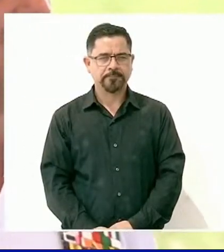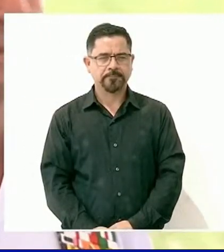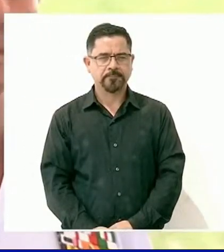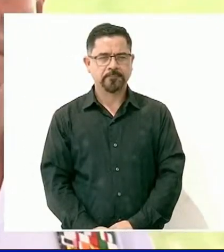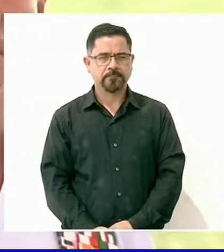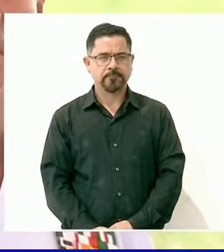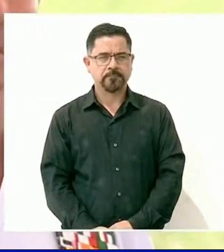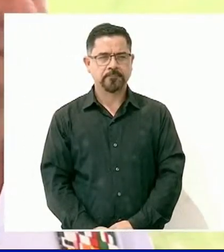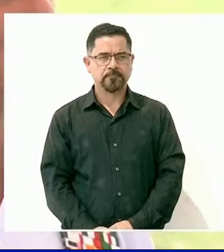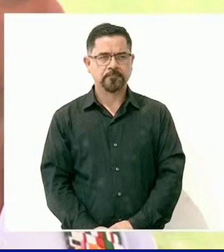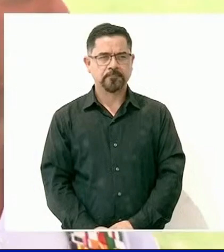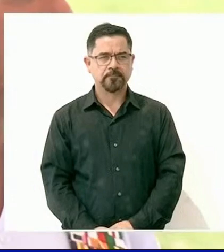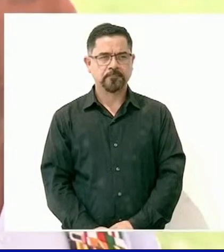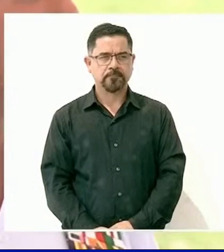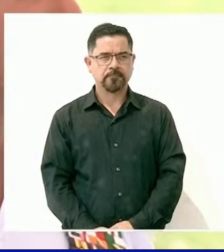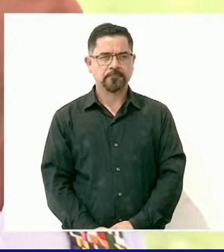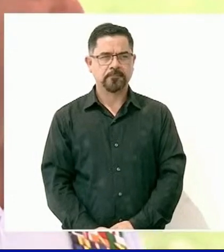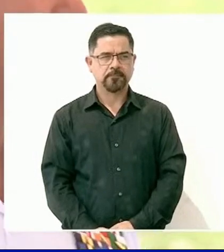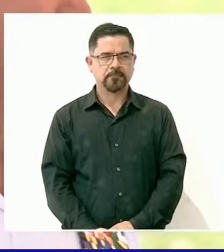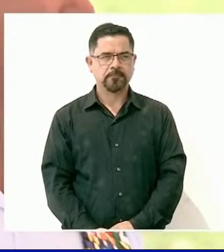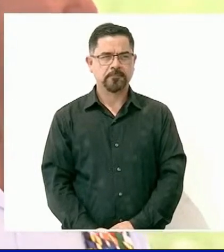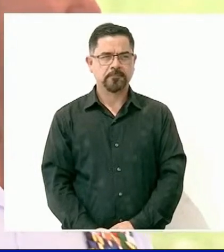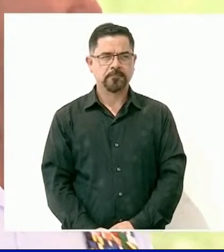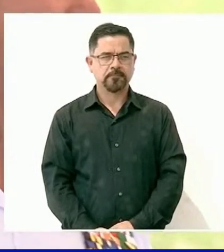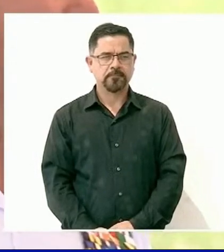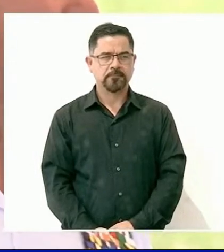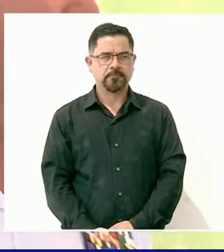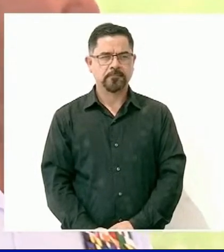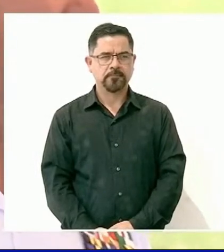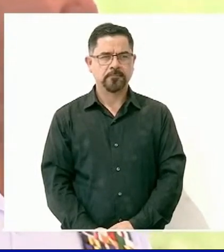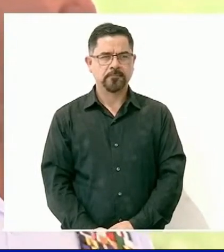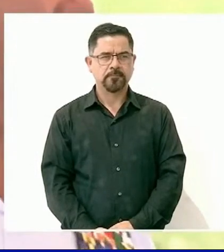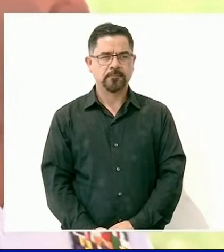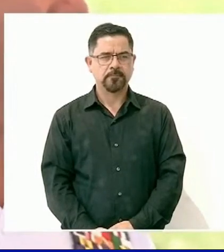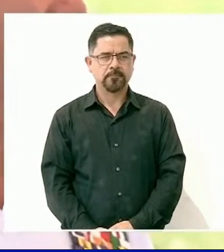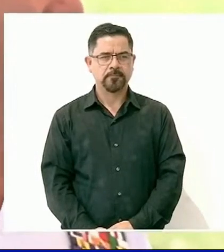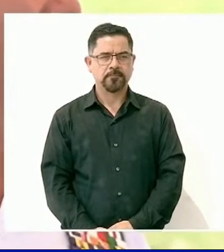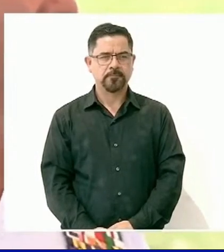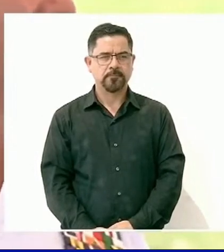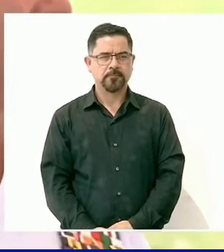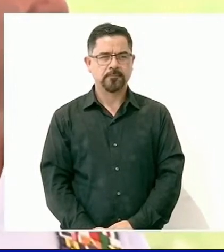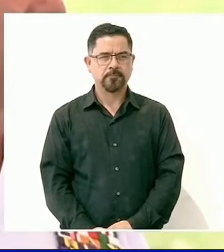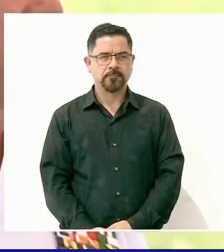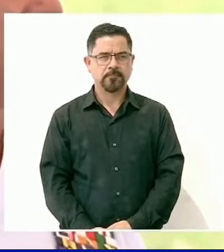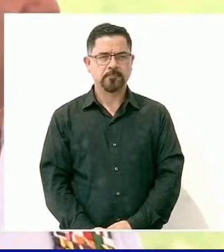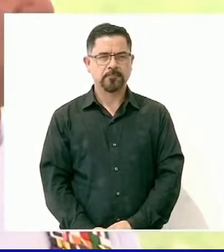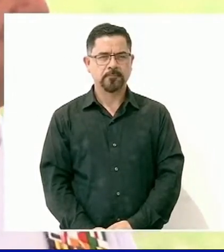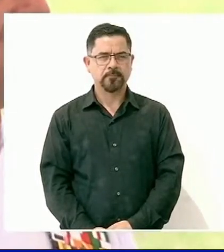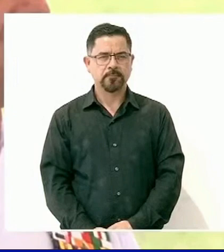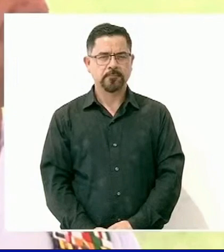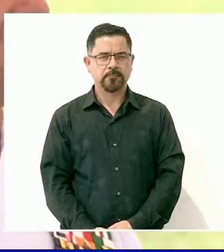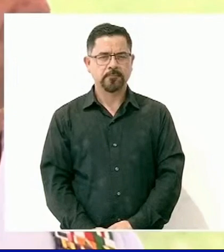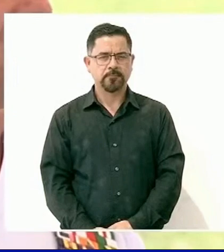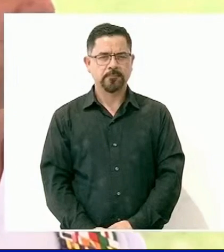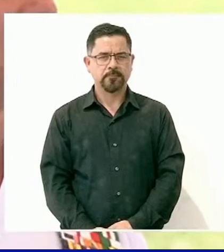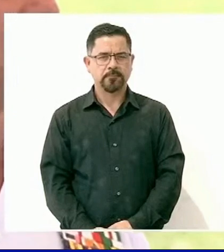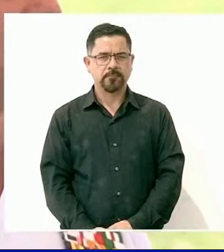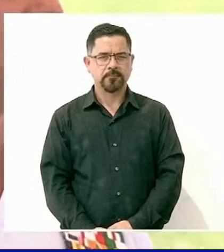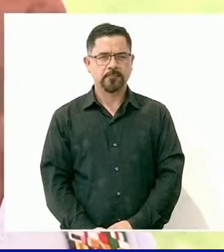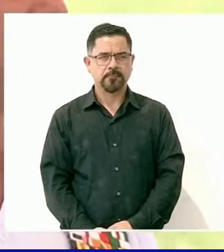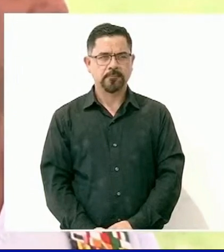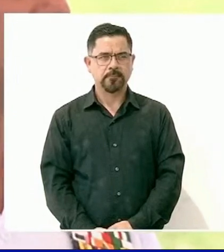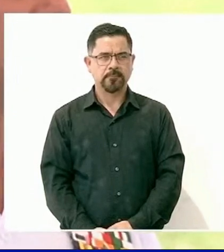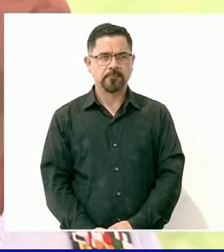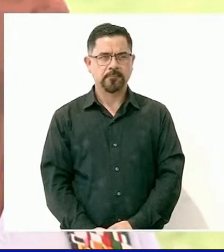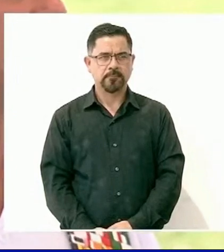agricultura, y con un programa integral para mejorar la situación de cada pueblo yaqui, con drenaje, con calles, con apoyos